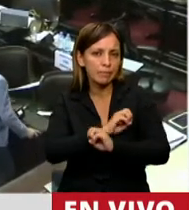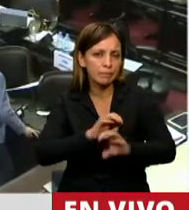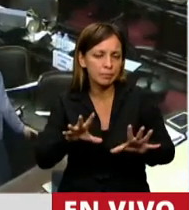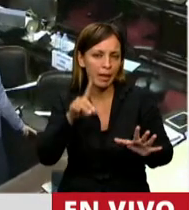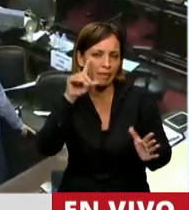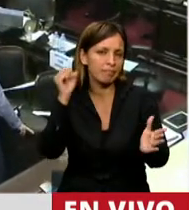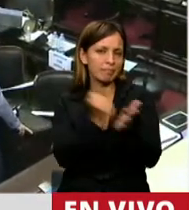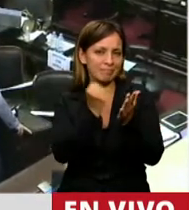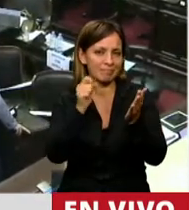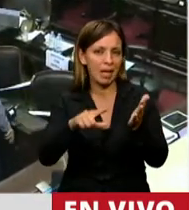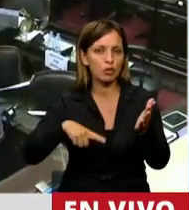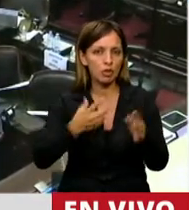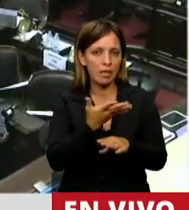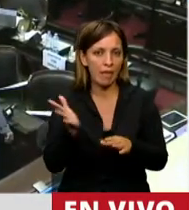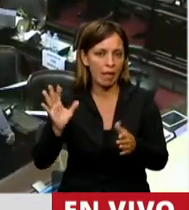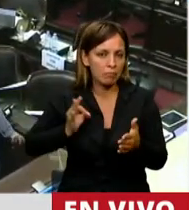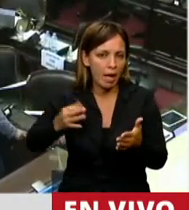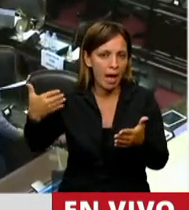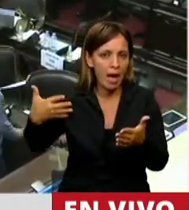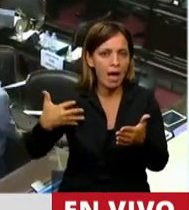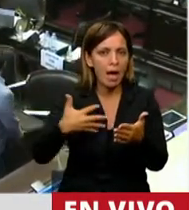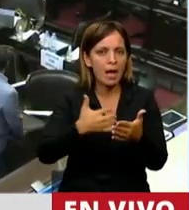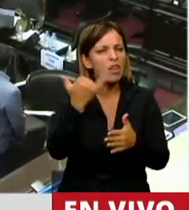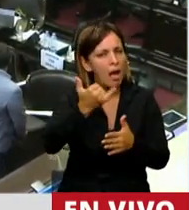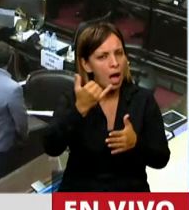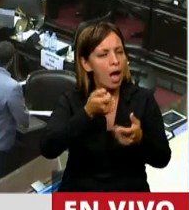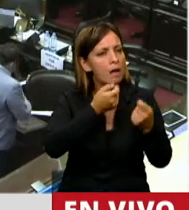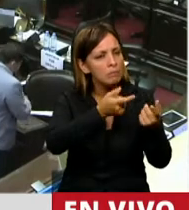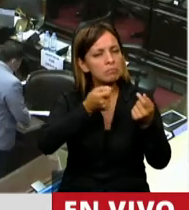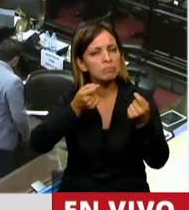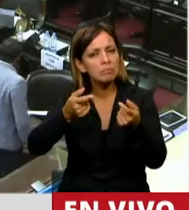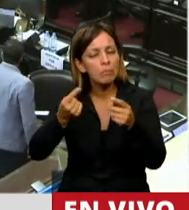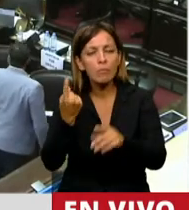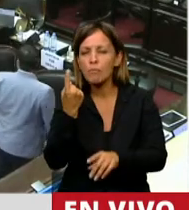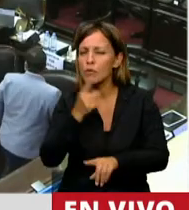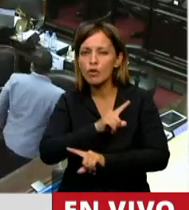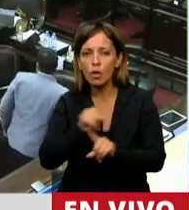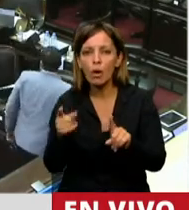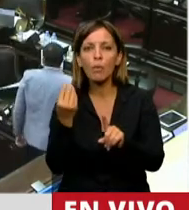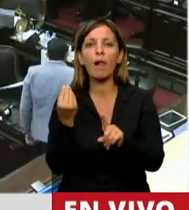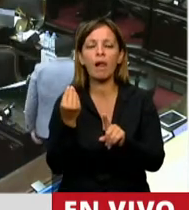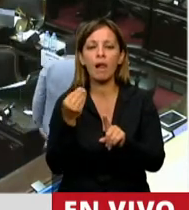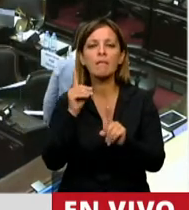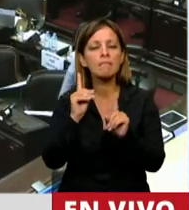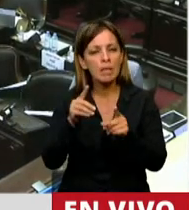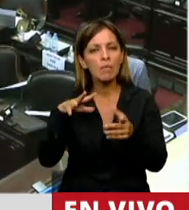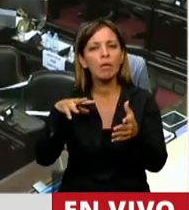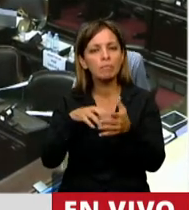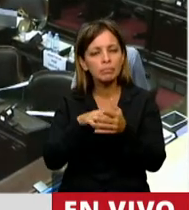sociedad en los últimos años. Todas han tenido respuesta, excepto la tragedia de